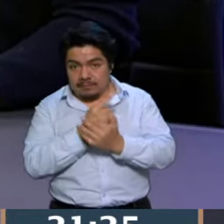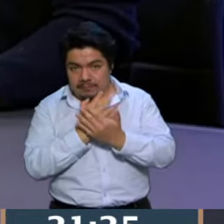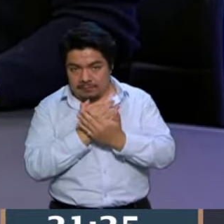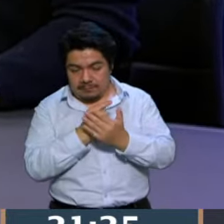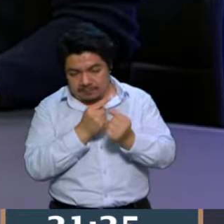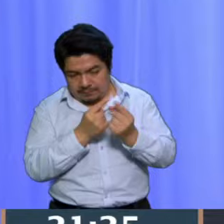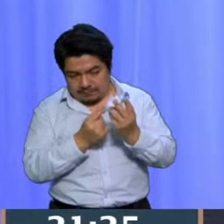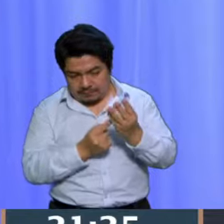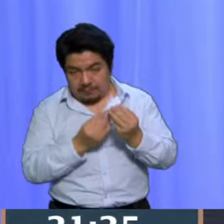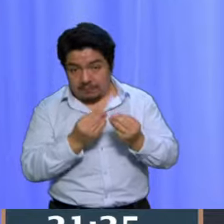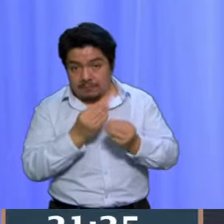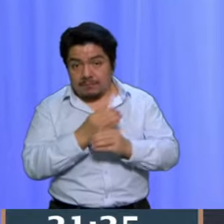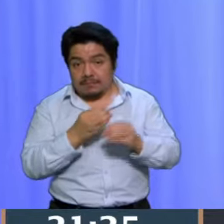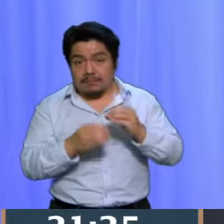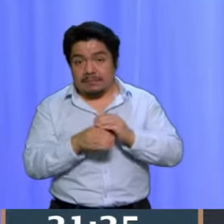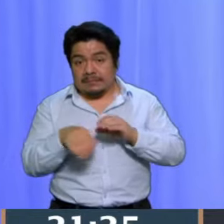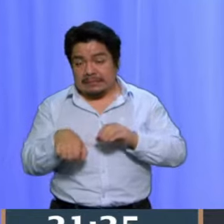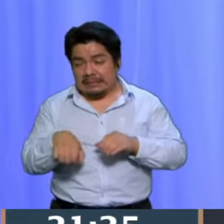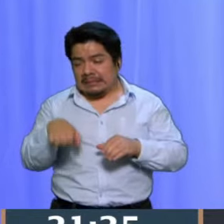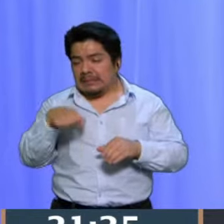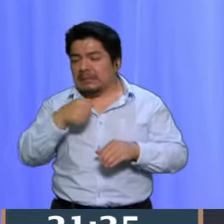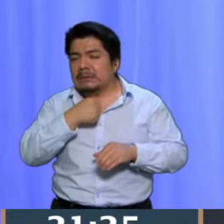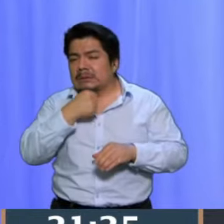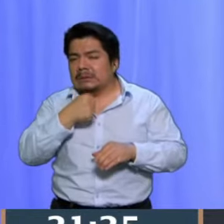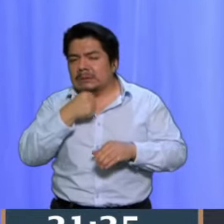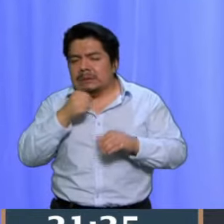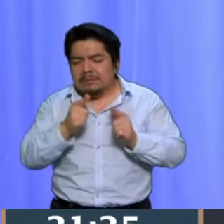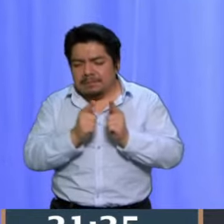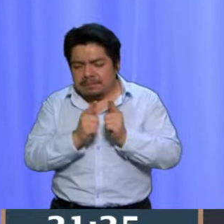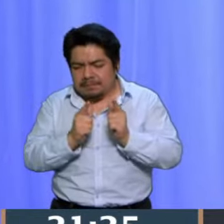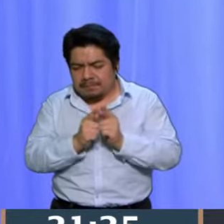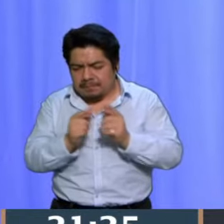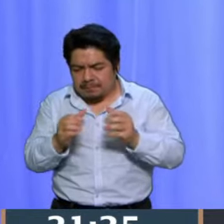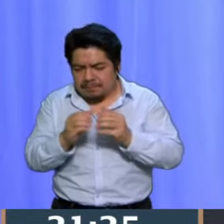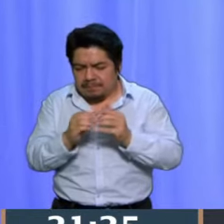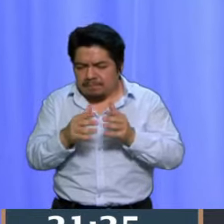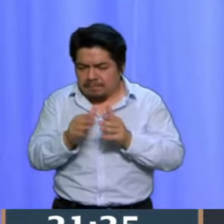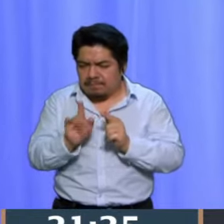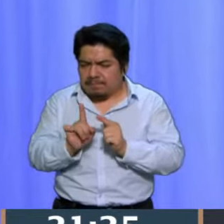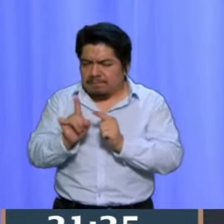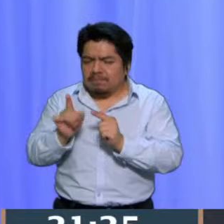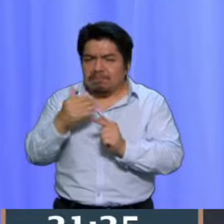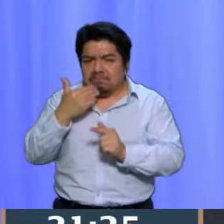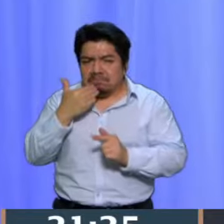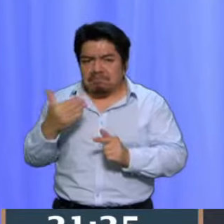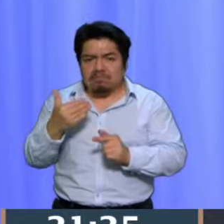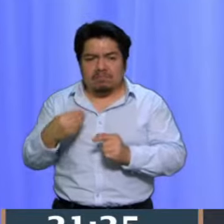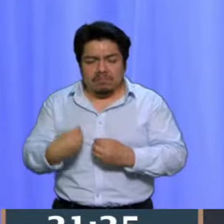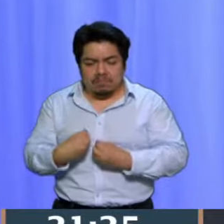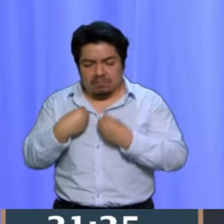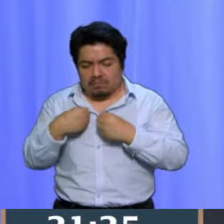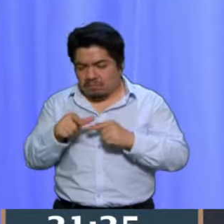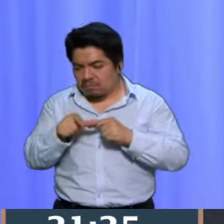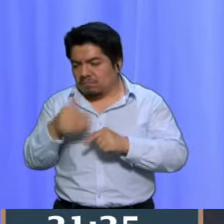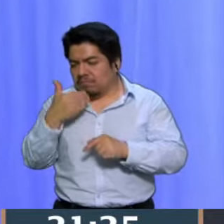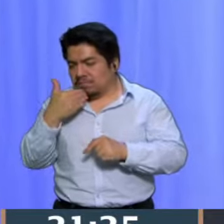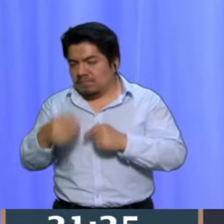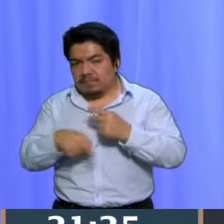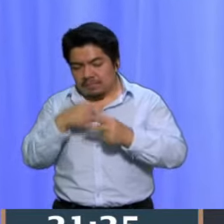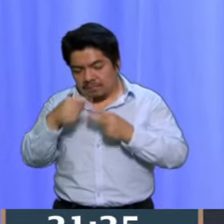cosas, pero una, el envejecimiento como colectivo, que todos vayamos bien hacia donde tenemos que ir y lo que nos dé la vida, una. Pero la